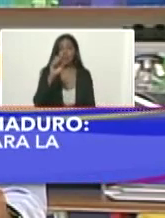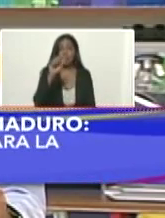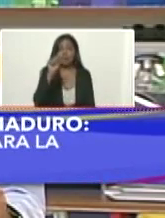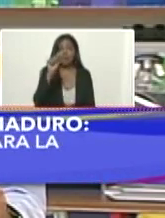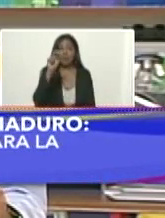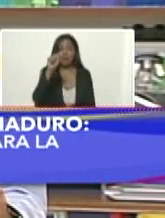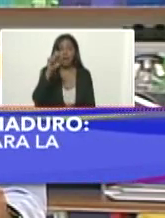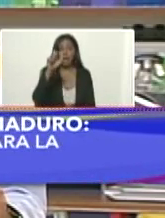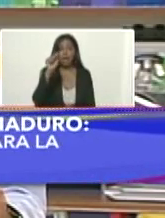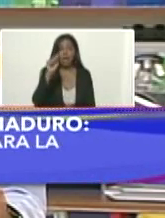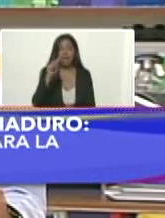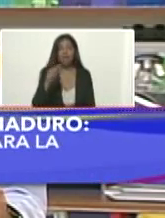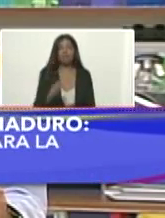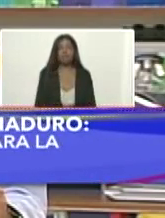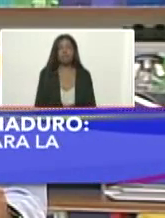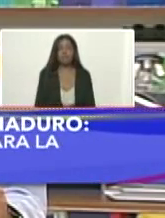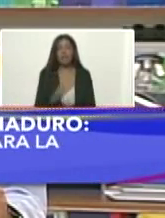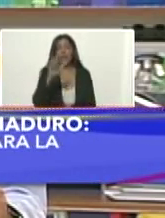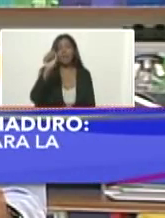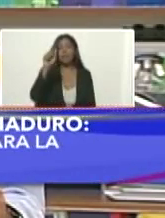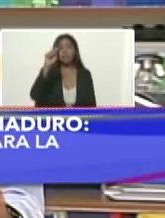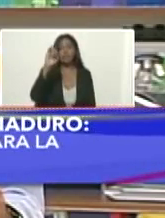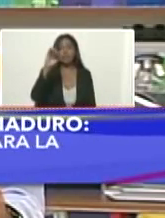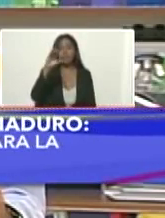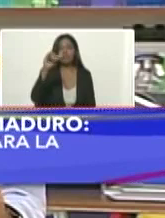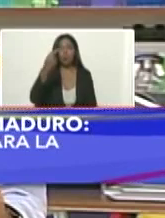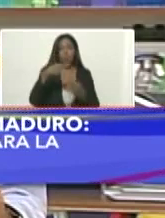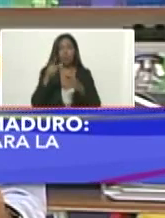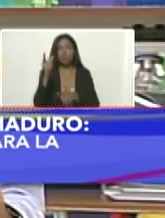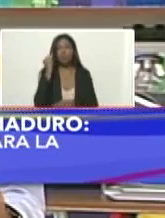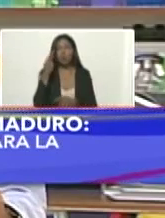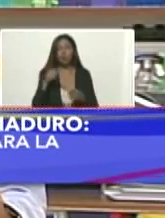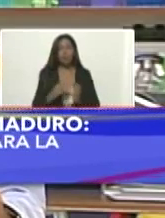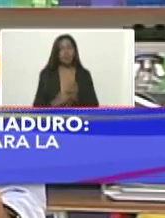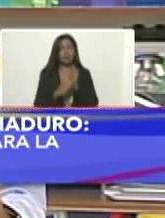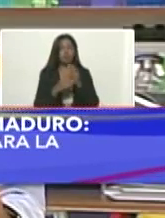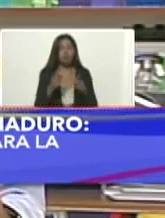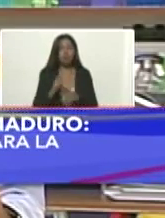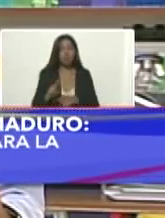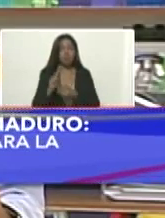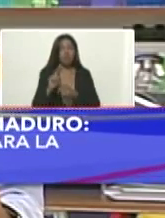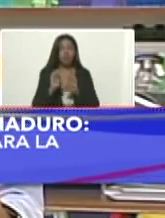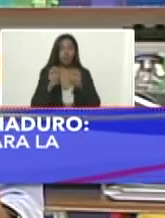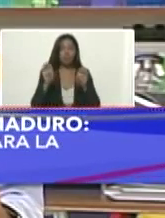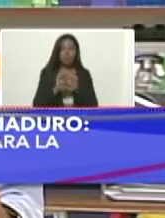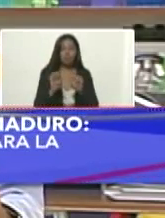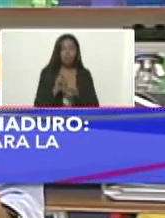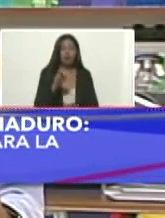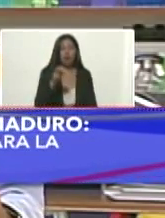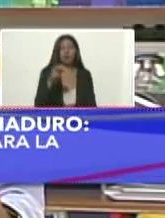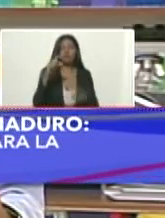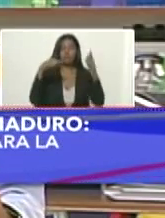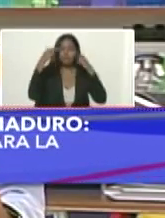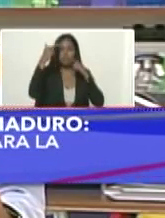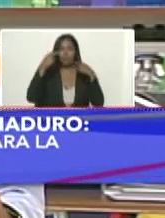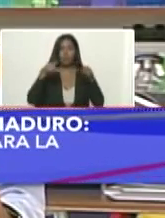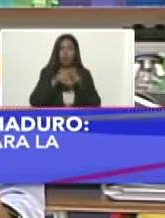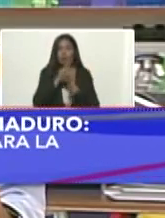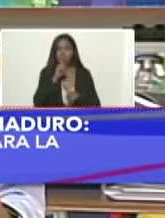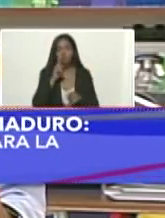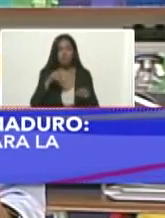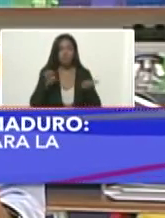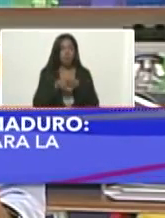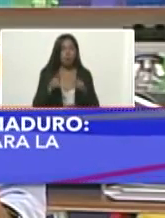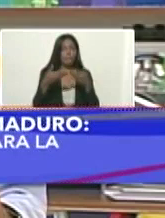y Leticia Oliveros, otra mujer, directora de la unidad educativa Hugo Rafael Chávez Frías. Vamos